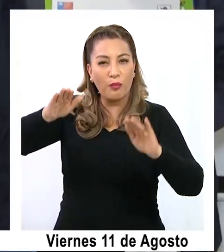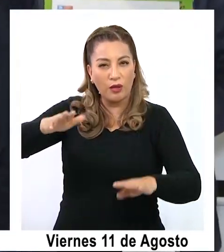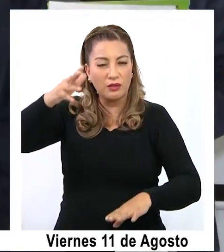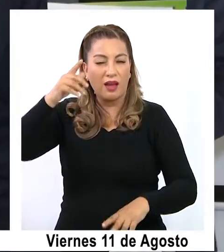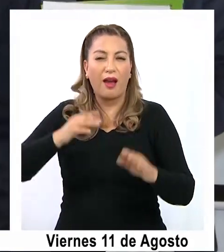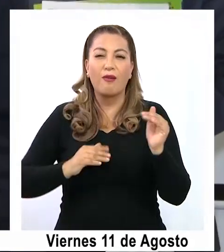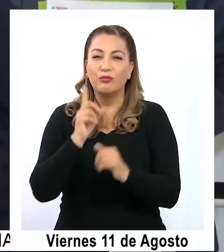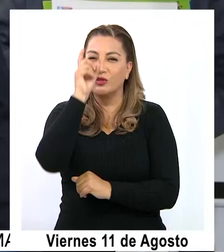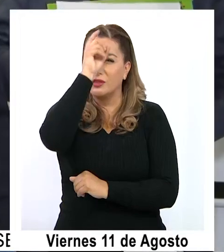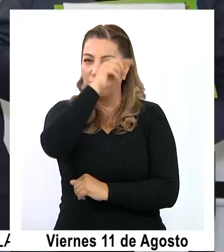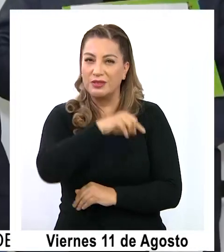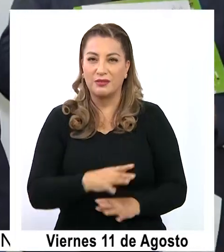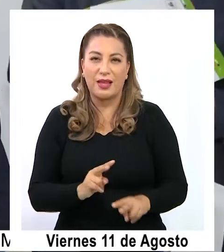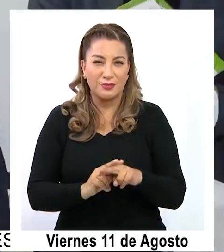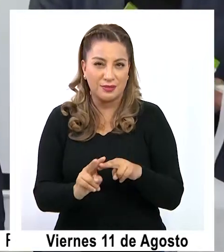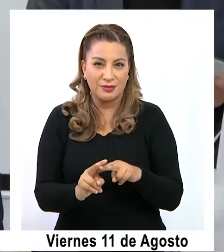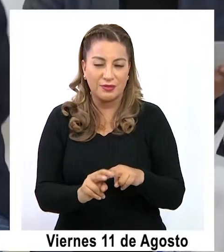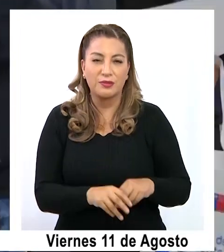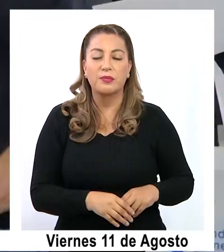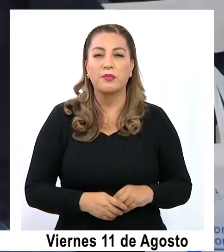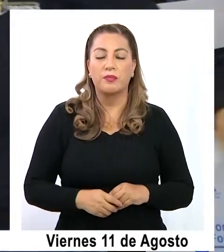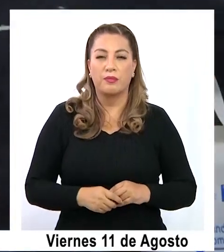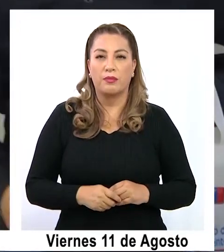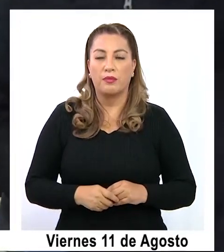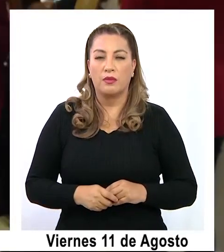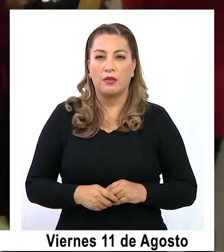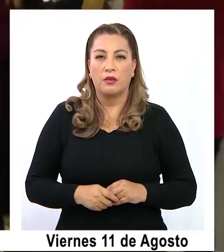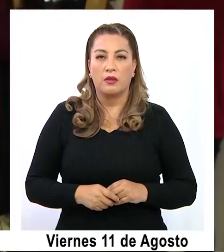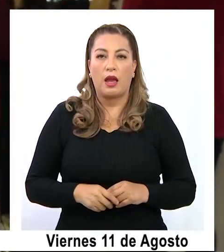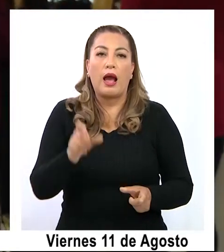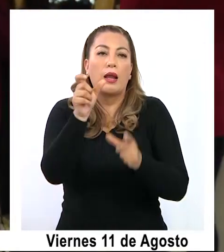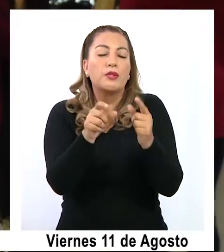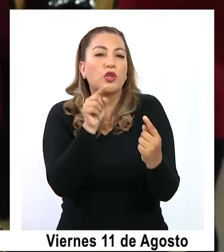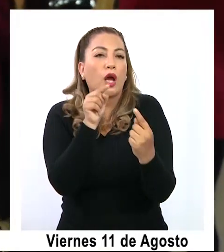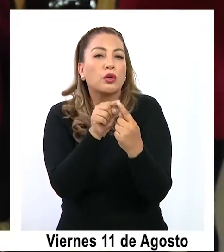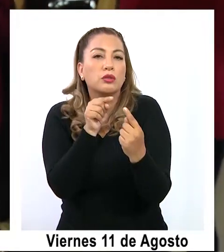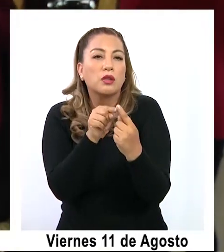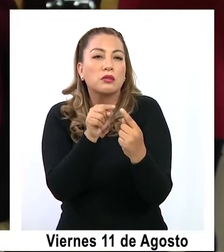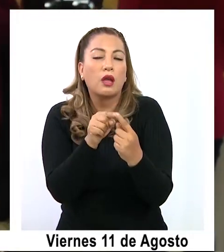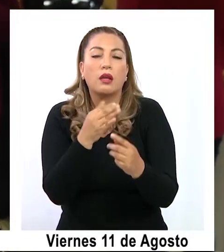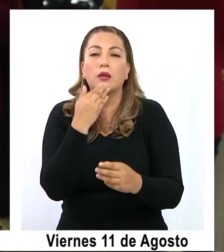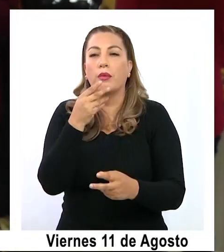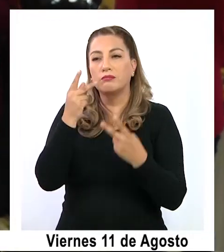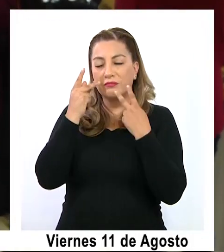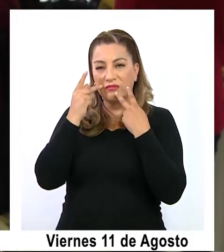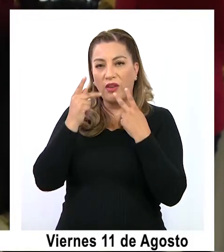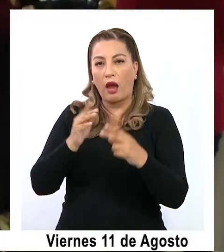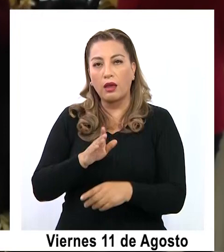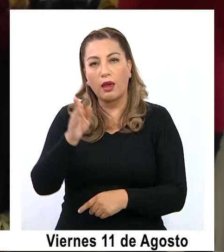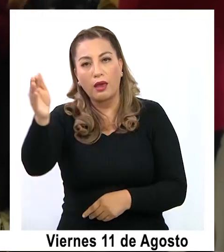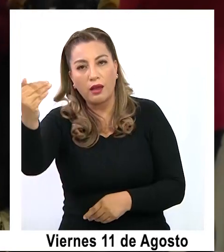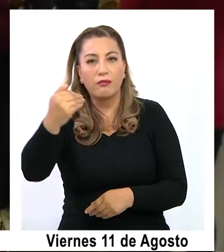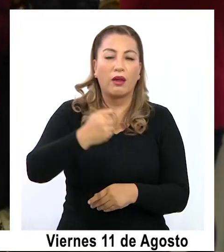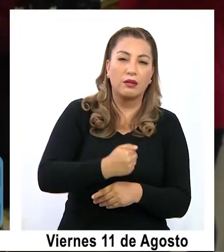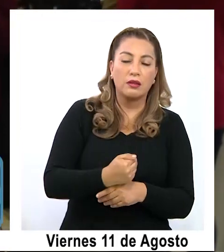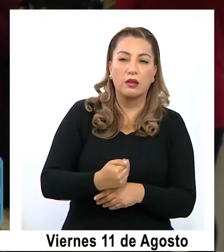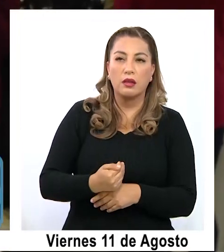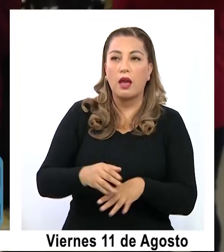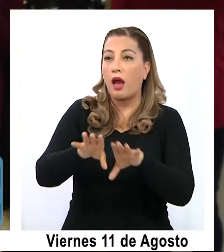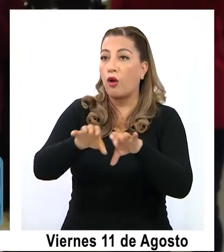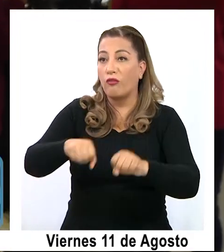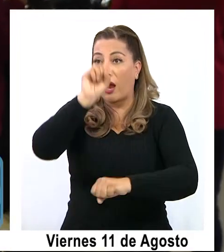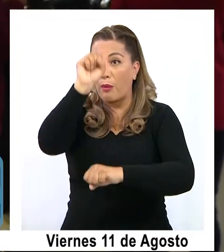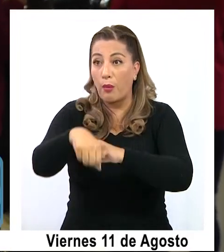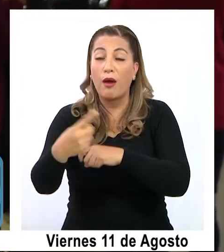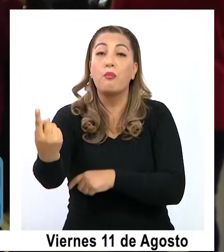costaría mucho realizar. Hay que contactar a la gente, viaje, es cierto, ir, venir, confirmación